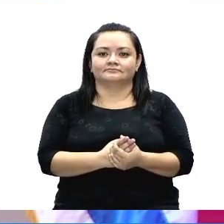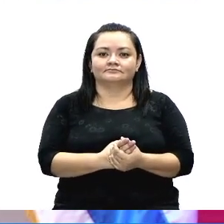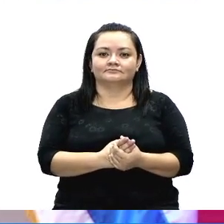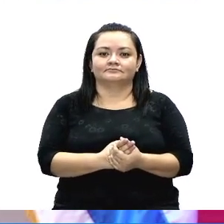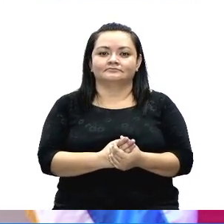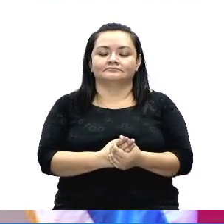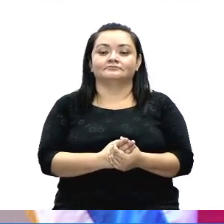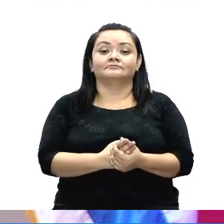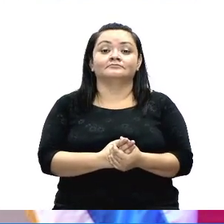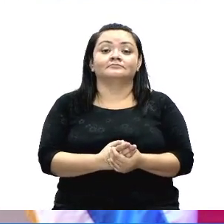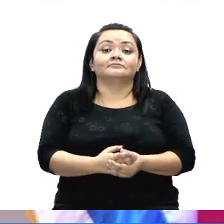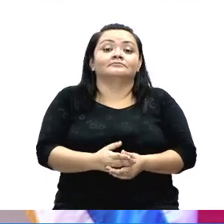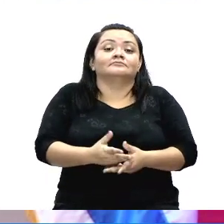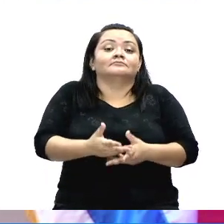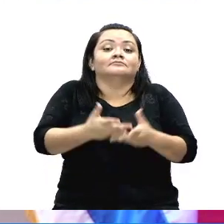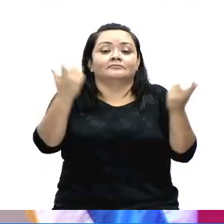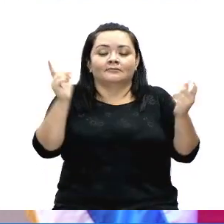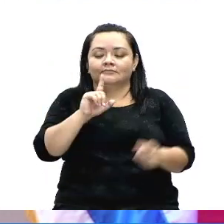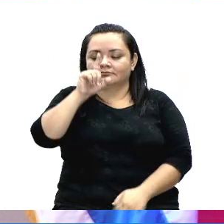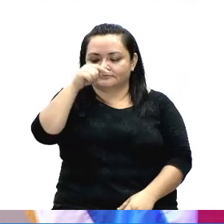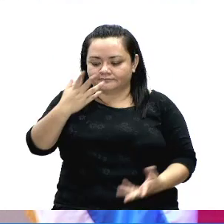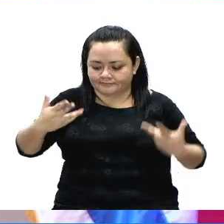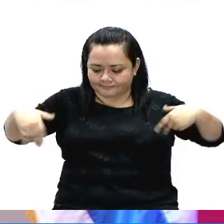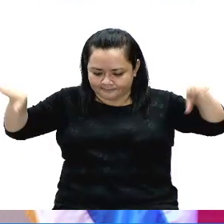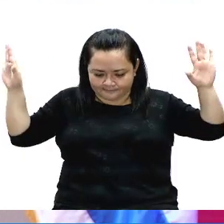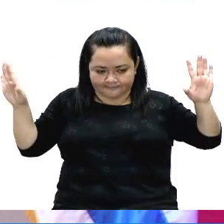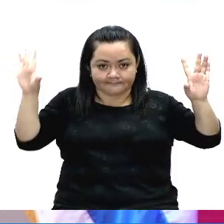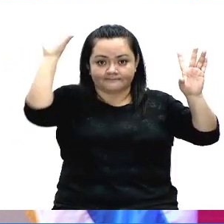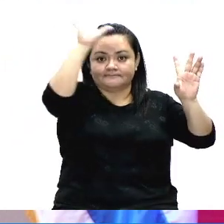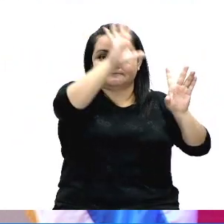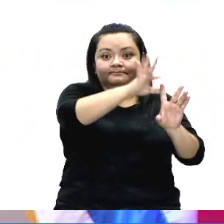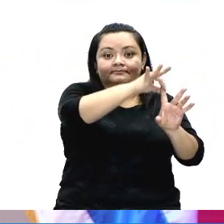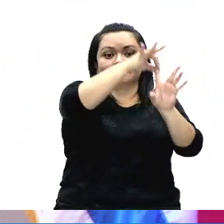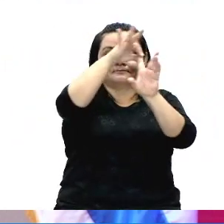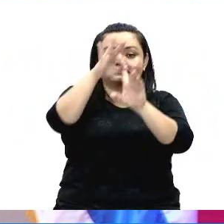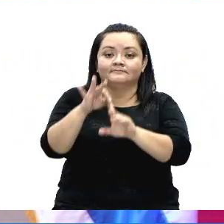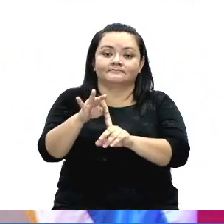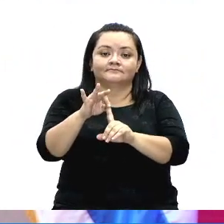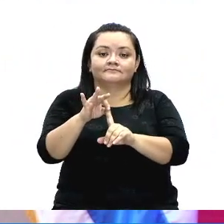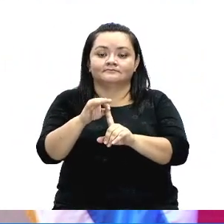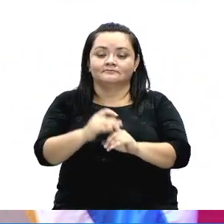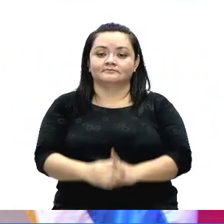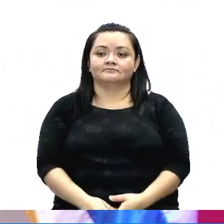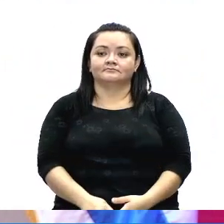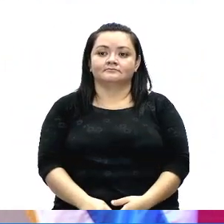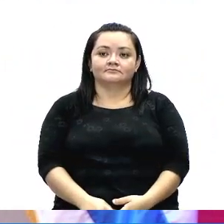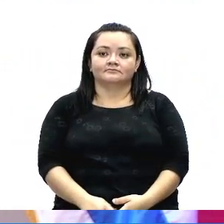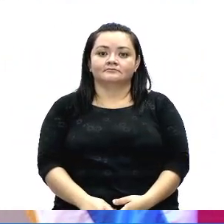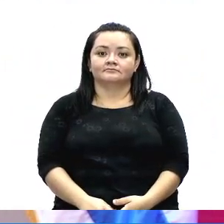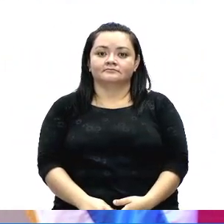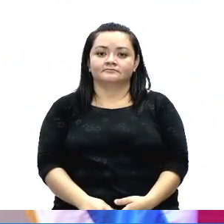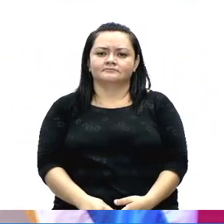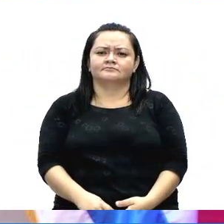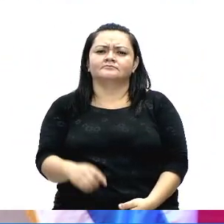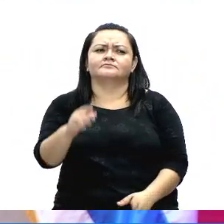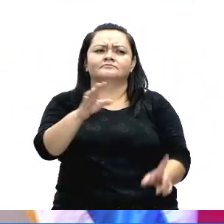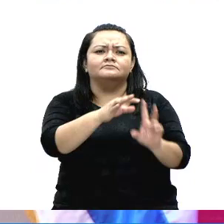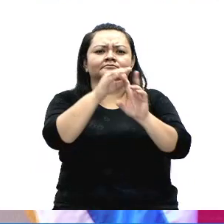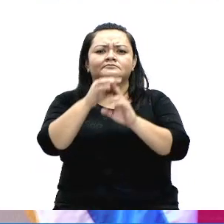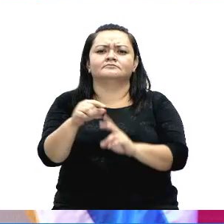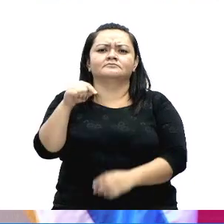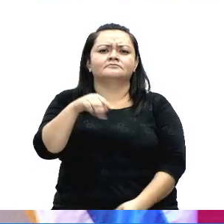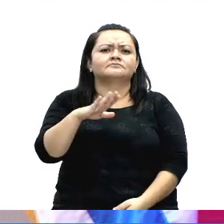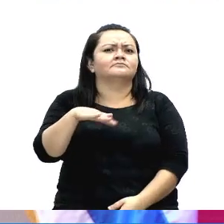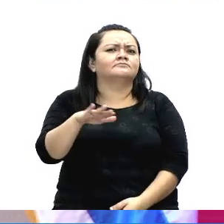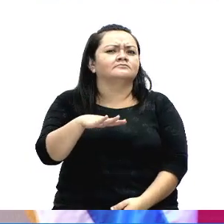y como esto me sobre las aguilas y me encanta el final y os he traído a quien dice mi